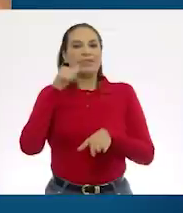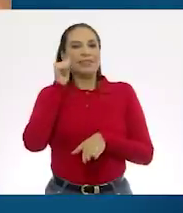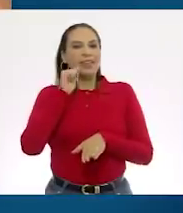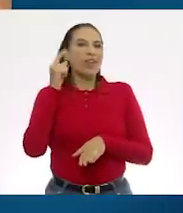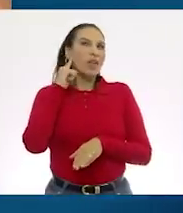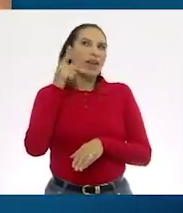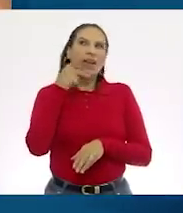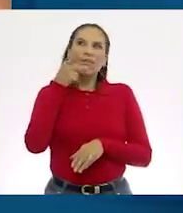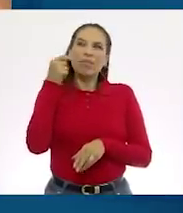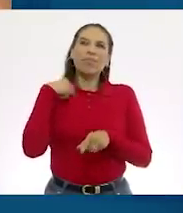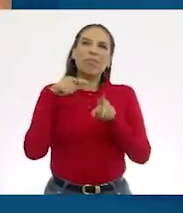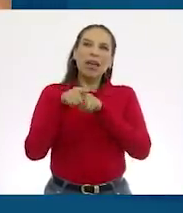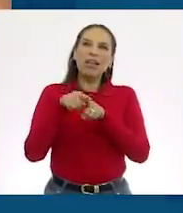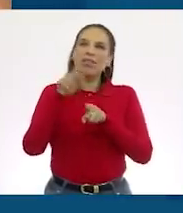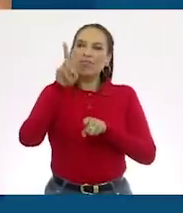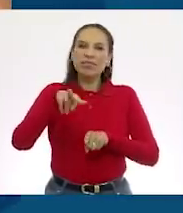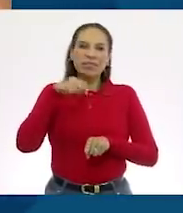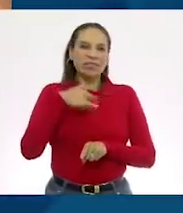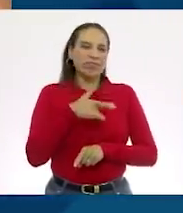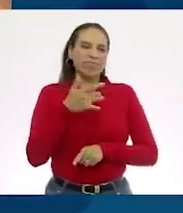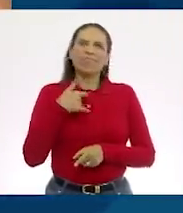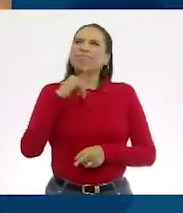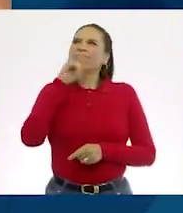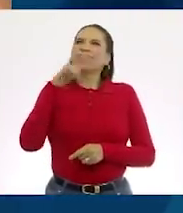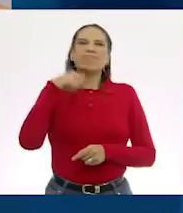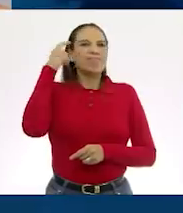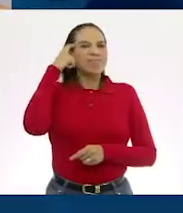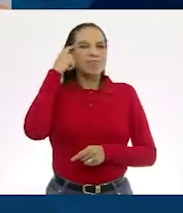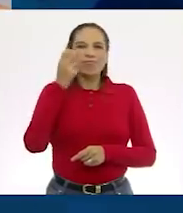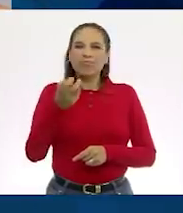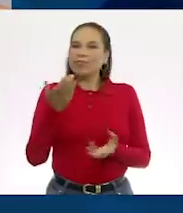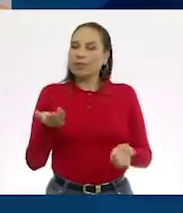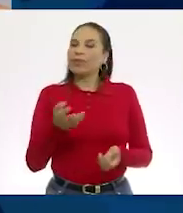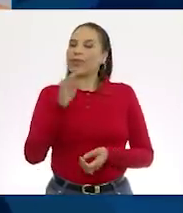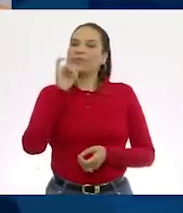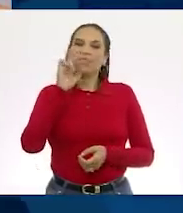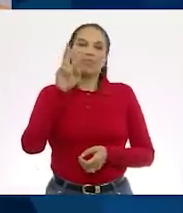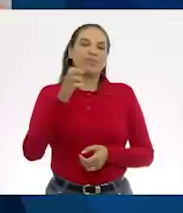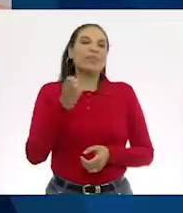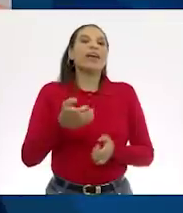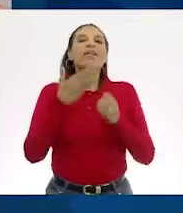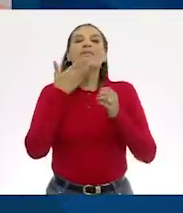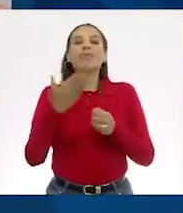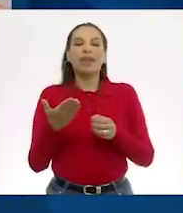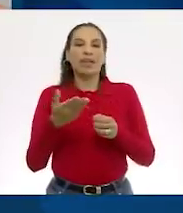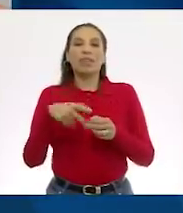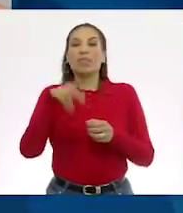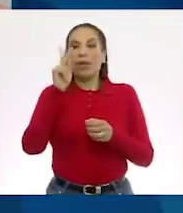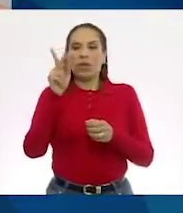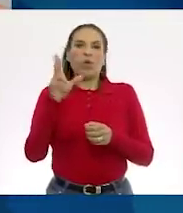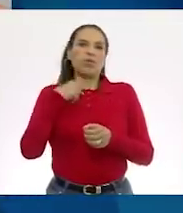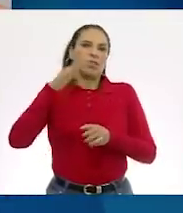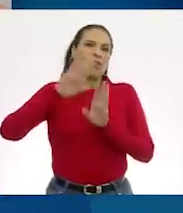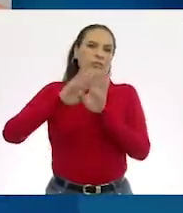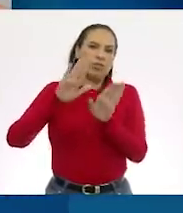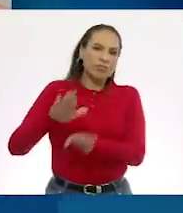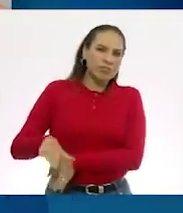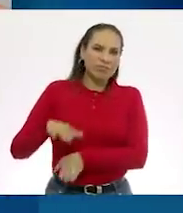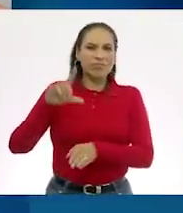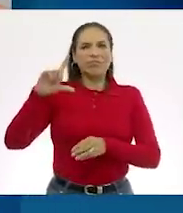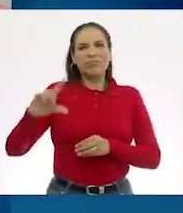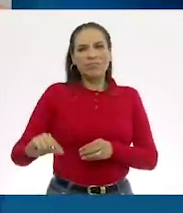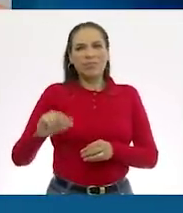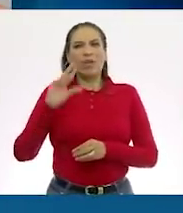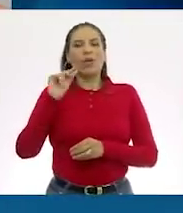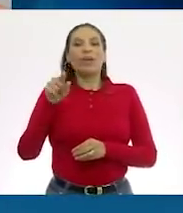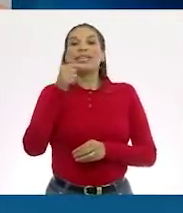oído decir a mi hermano y la verdad, nunca me puse a pensarlo. Está bien, Luis, no hay bronca. Solo no nos hagas menos ni pienses que porque